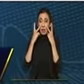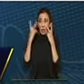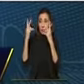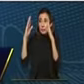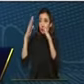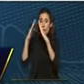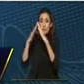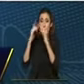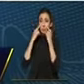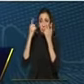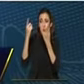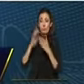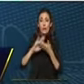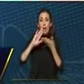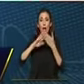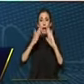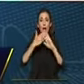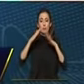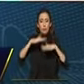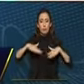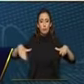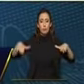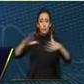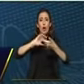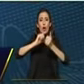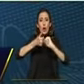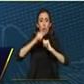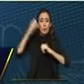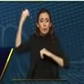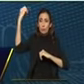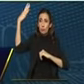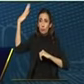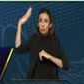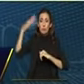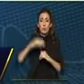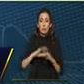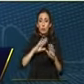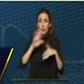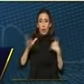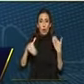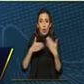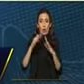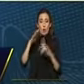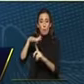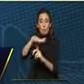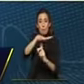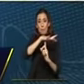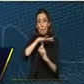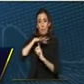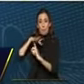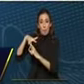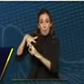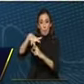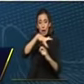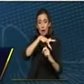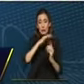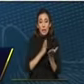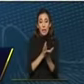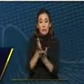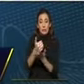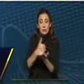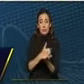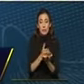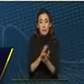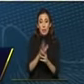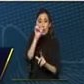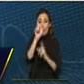Esas son las casas, con casas comunitarias, con canchas, con alumbrado nocturno, con parques, con accesibilidad